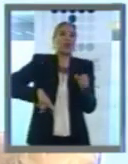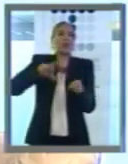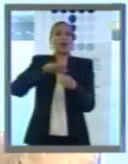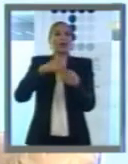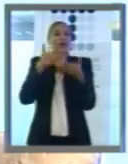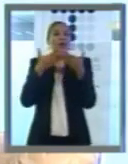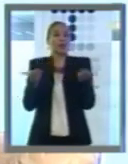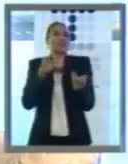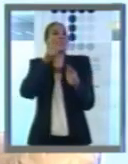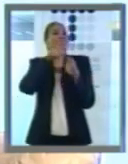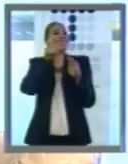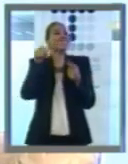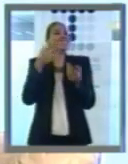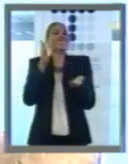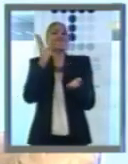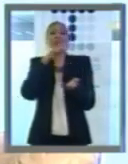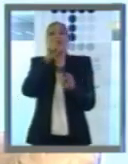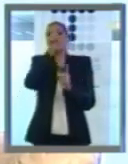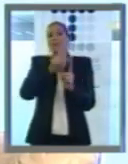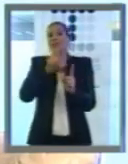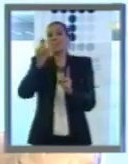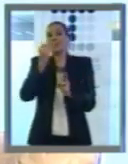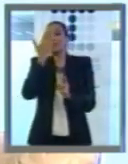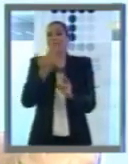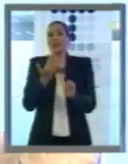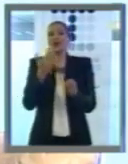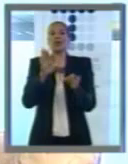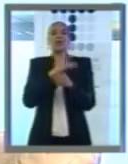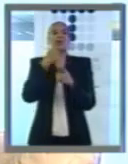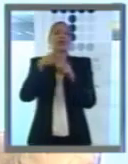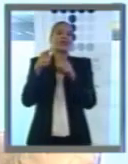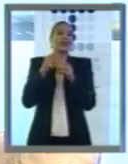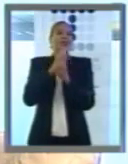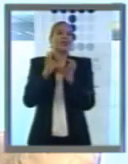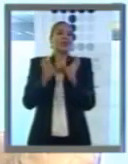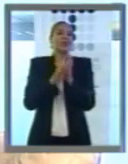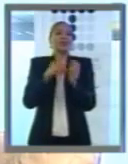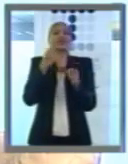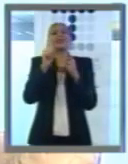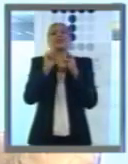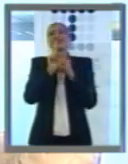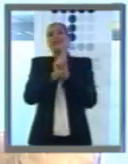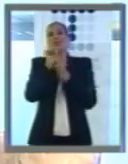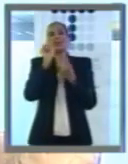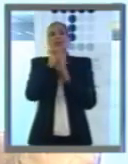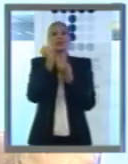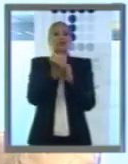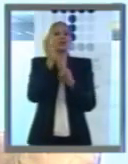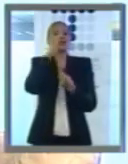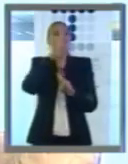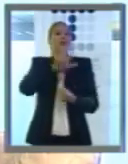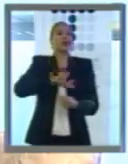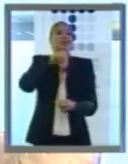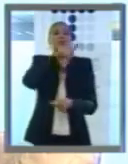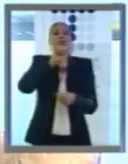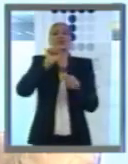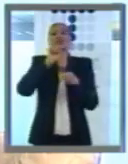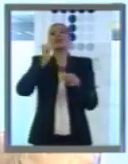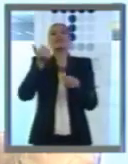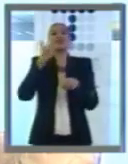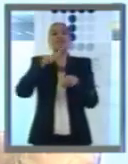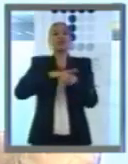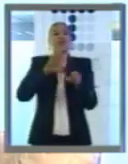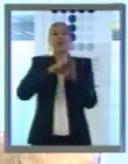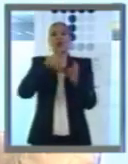ahora estigmatizados por cómo dejaron en situación catastrófica sus administraciones, como